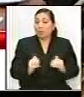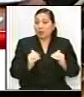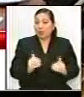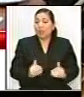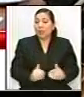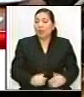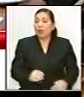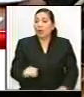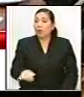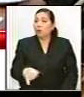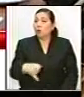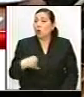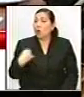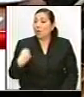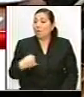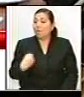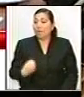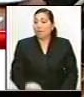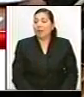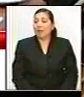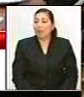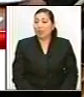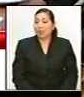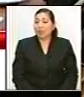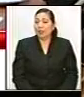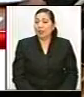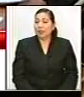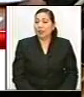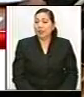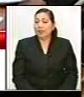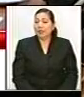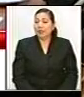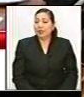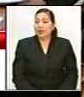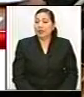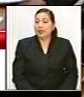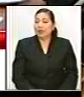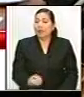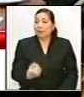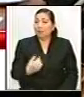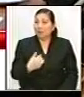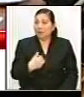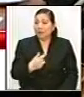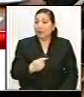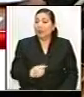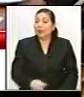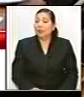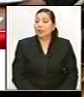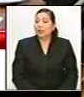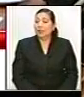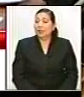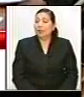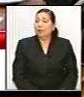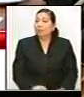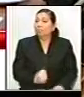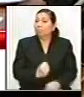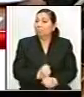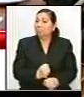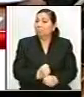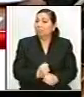a la juventud. ¿Y qué hacen vuestros alcaldes de turno de mi distrito? Trabajan